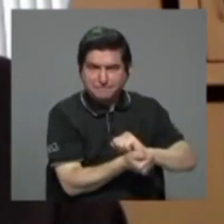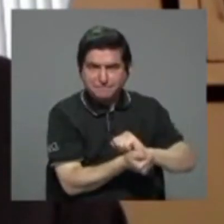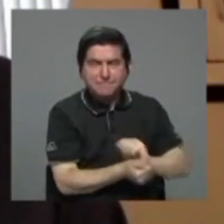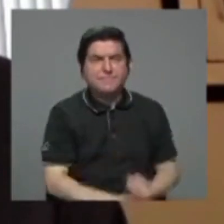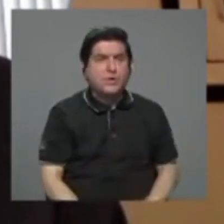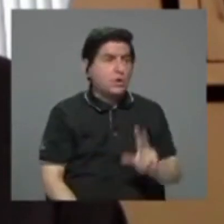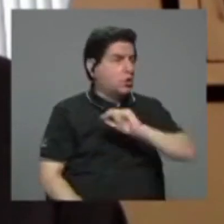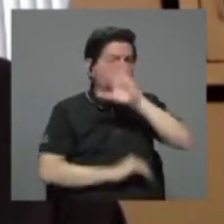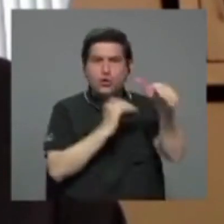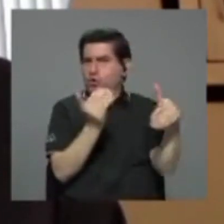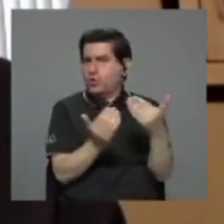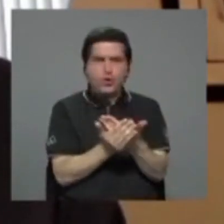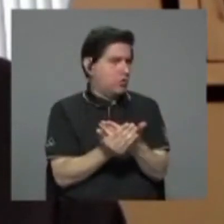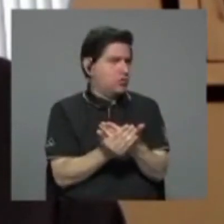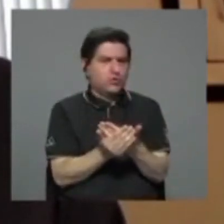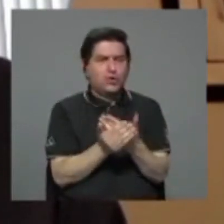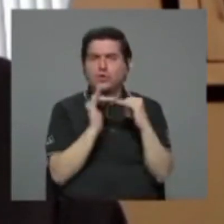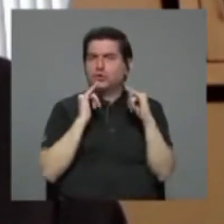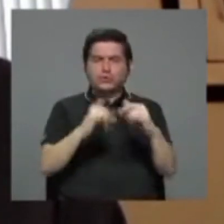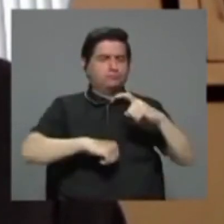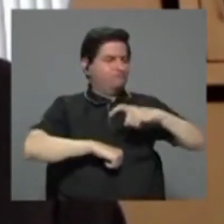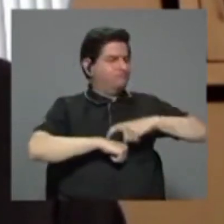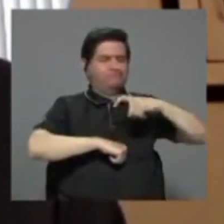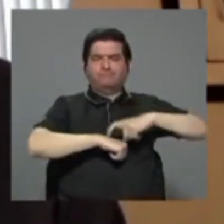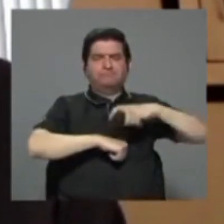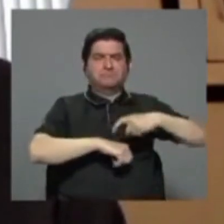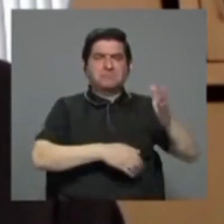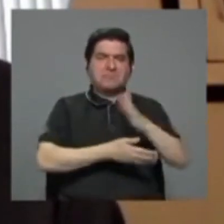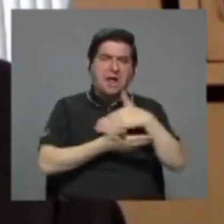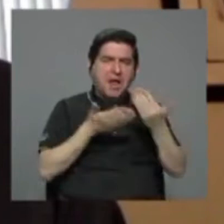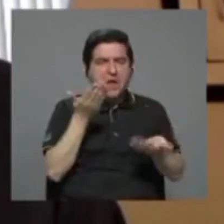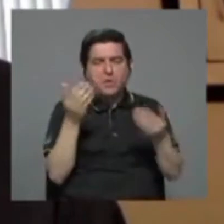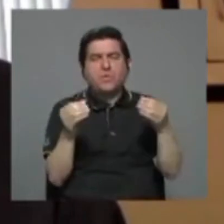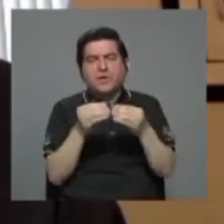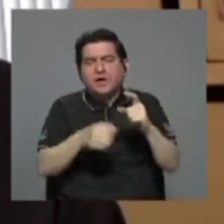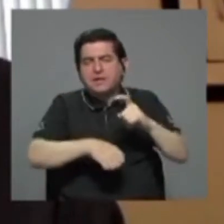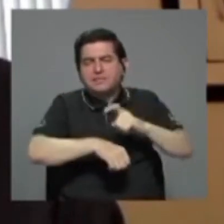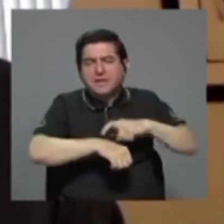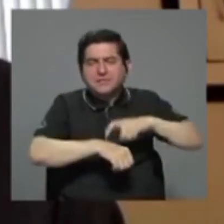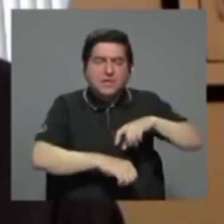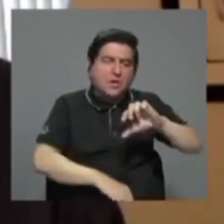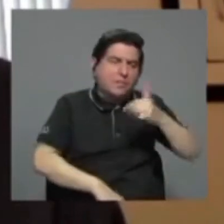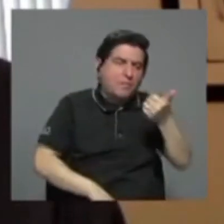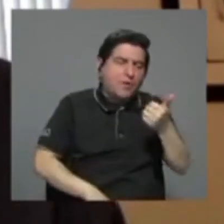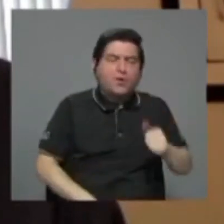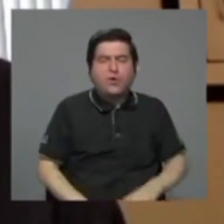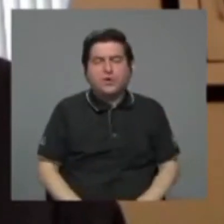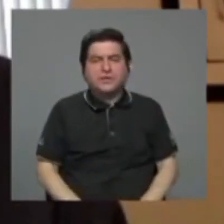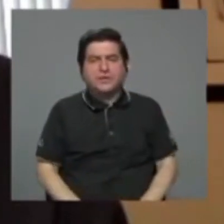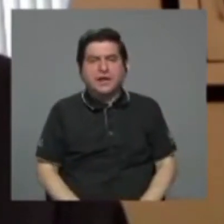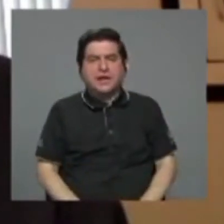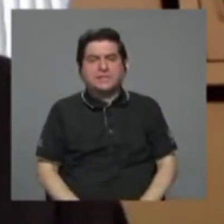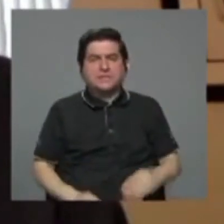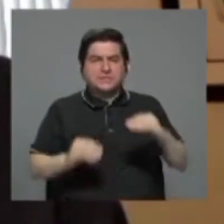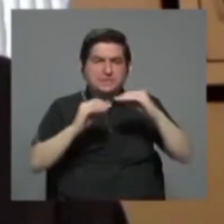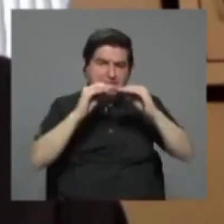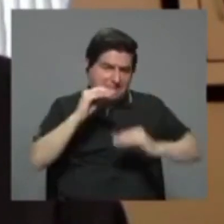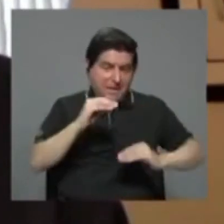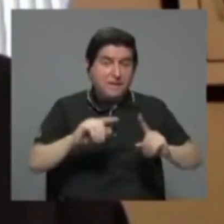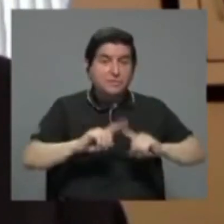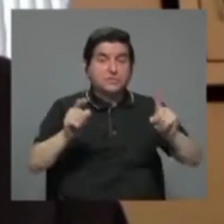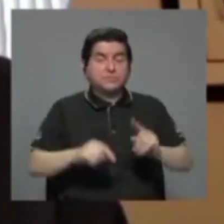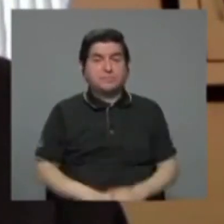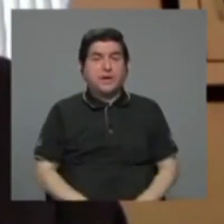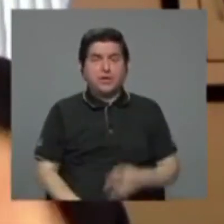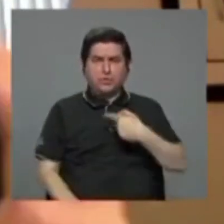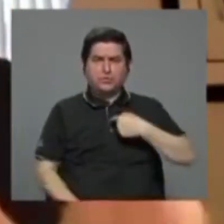no todas se ven simultáneamente, algunas tardan más que otras en llegar, pero el balance